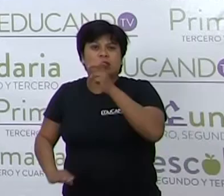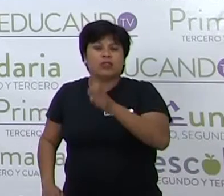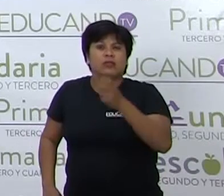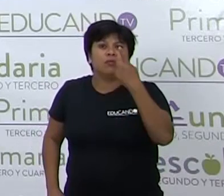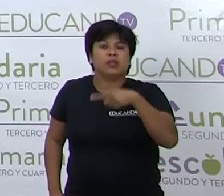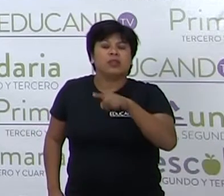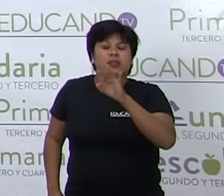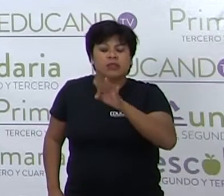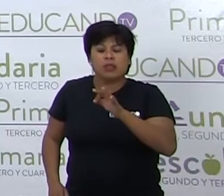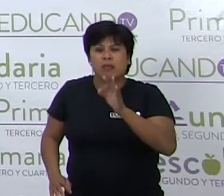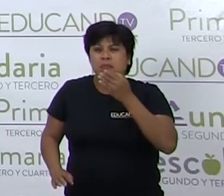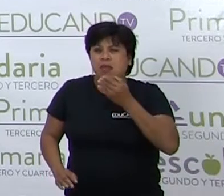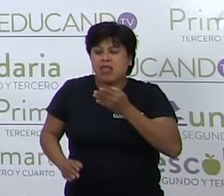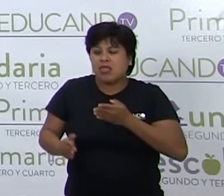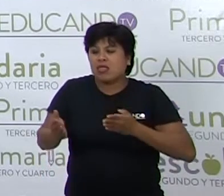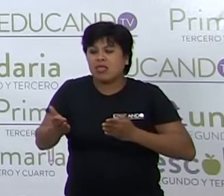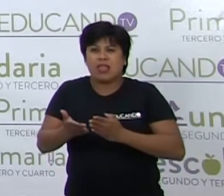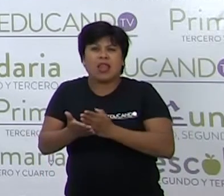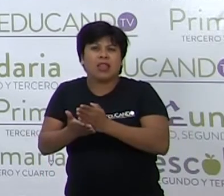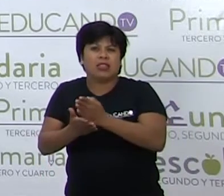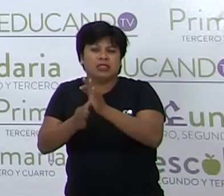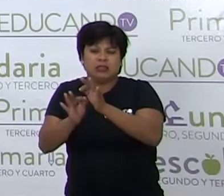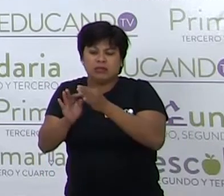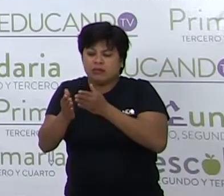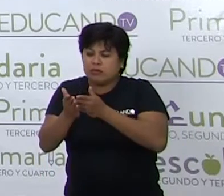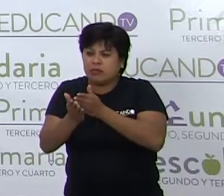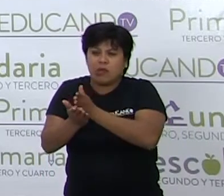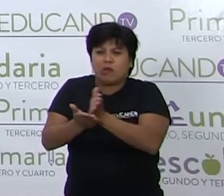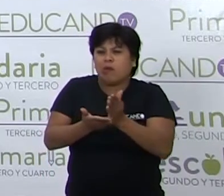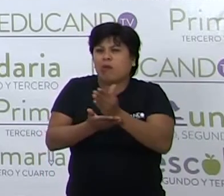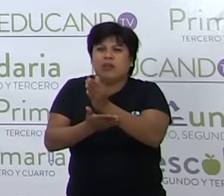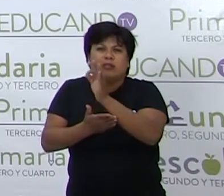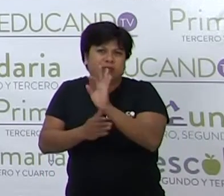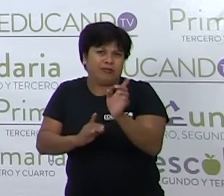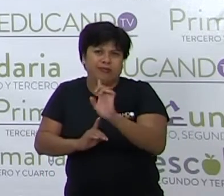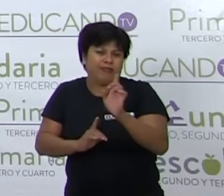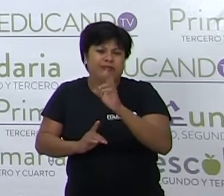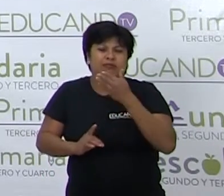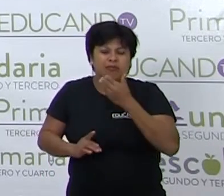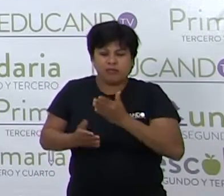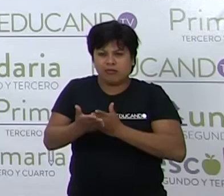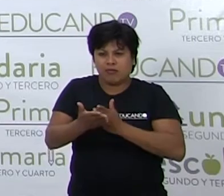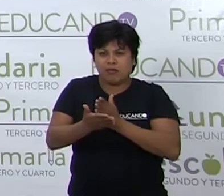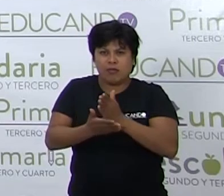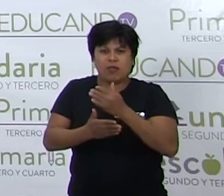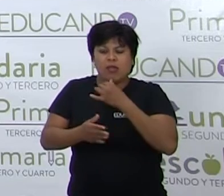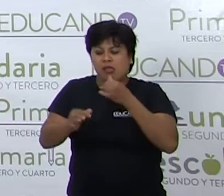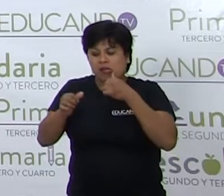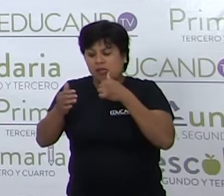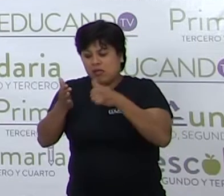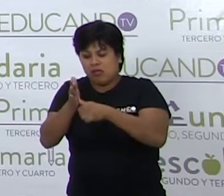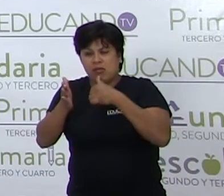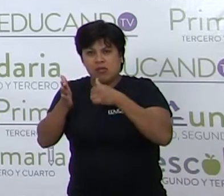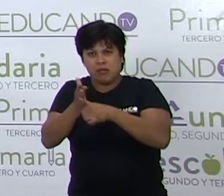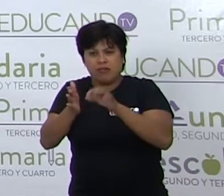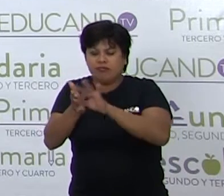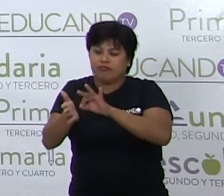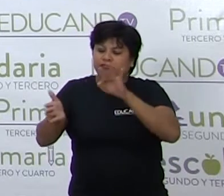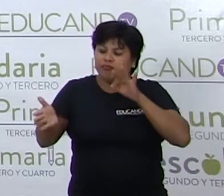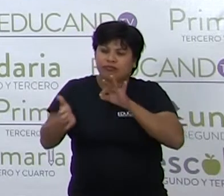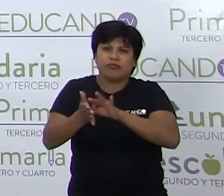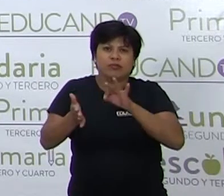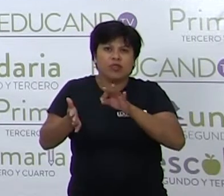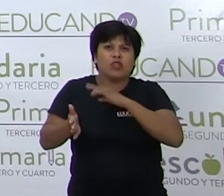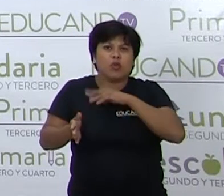salga derechita a la altura y voy a quitarle el pegamento que tiene atrás y la voy a colocar